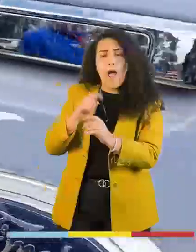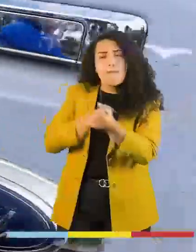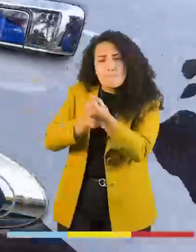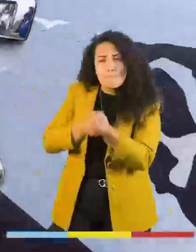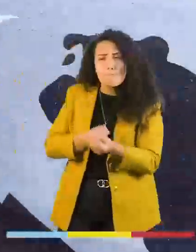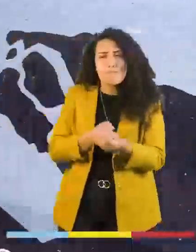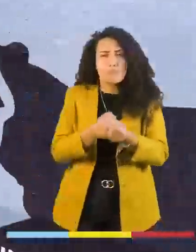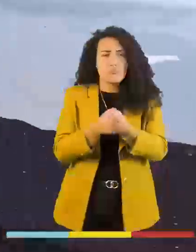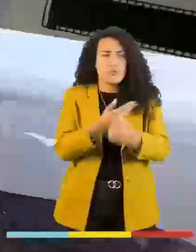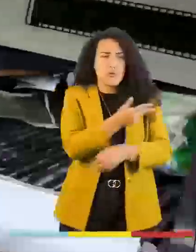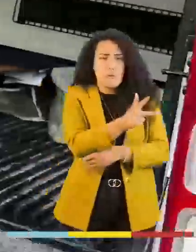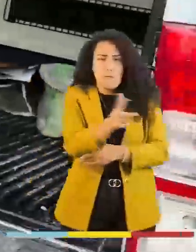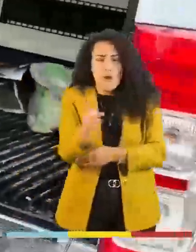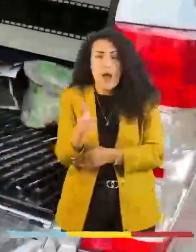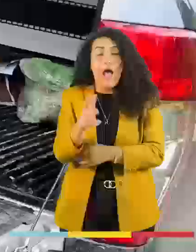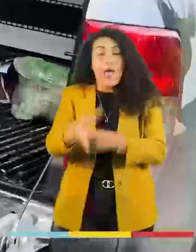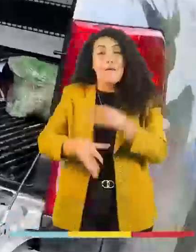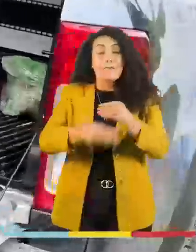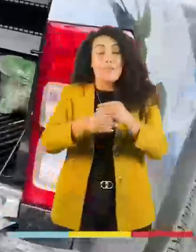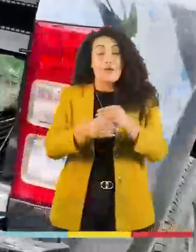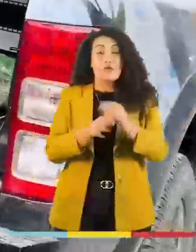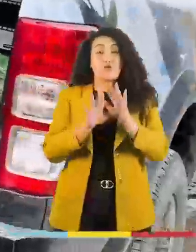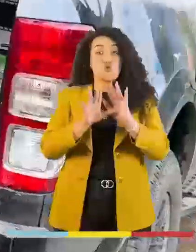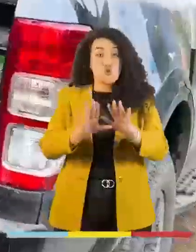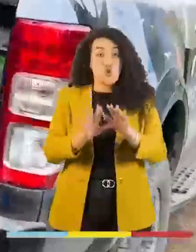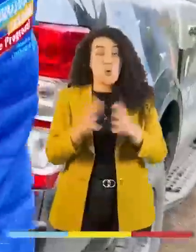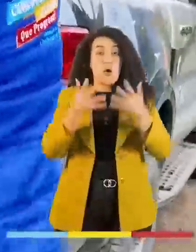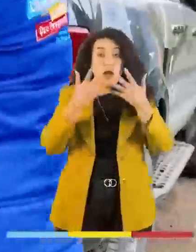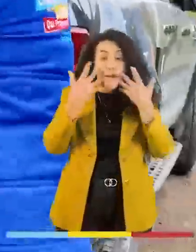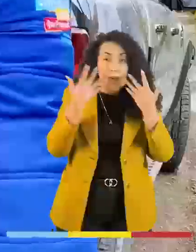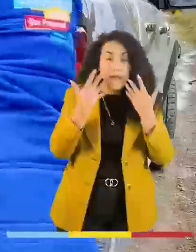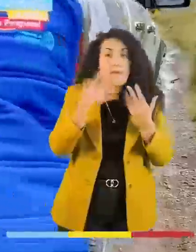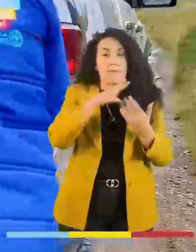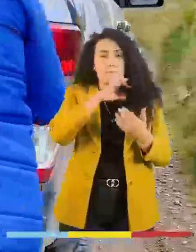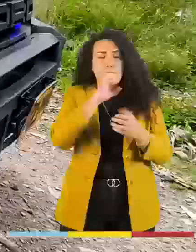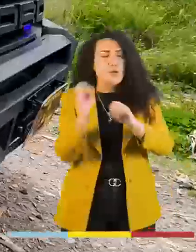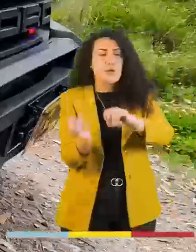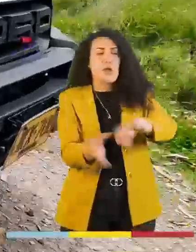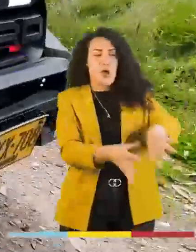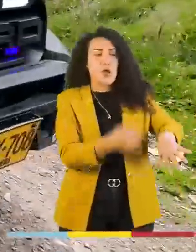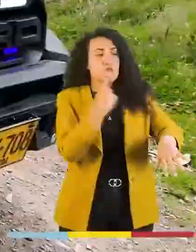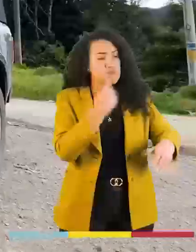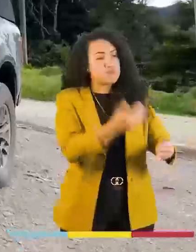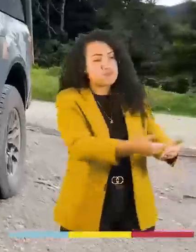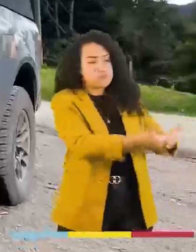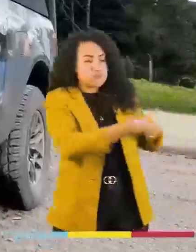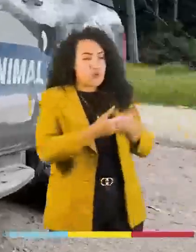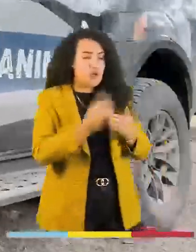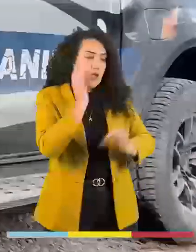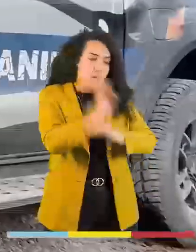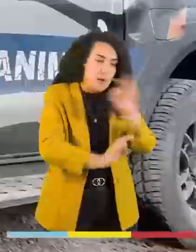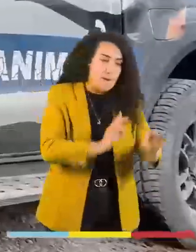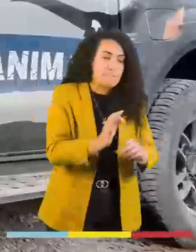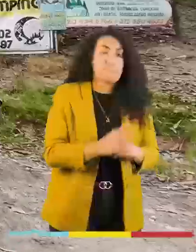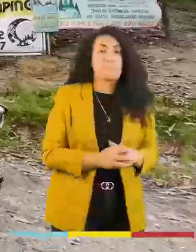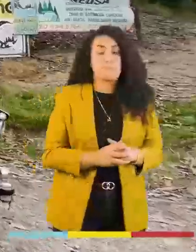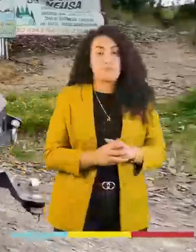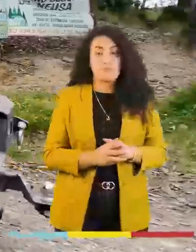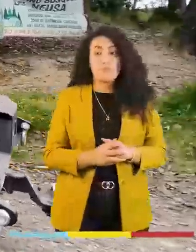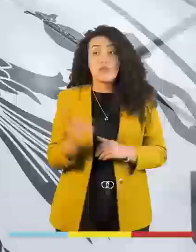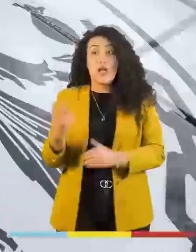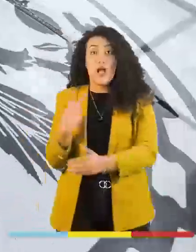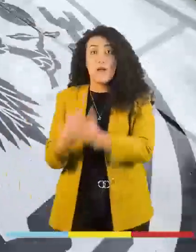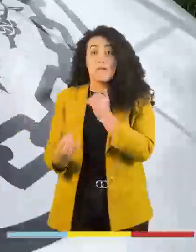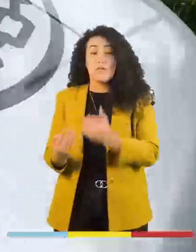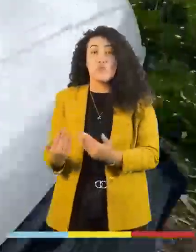bienestar, así como para el manejo de perros y gatos maltratados y en condición de abandono. Ambas operan con la tecnología y capacidad necesarias para